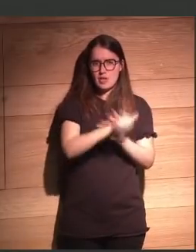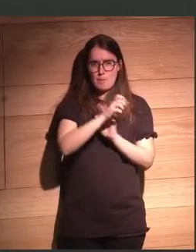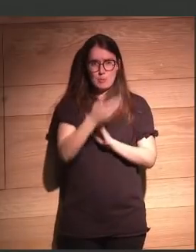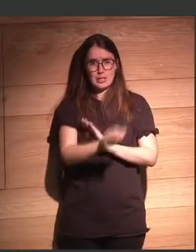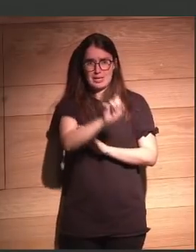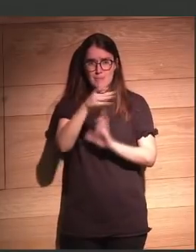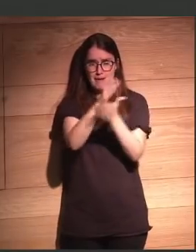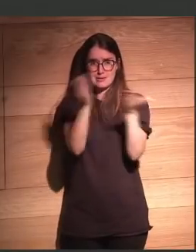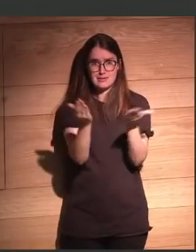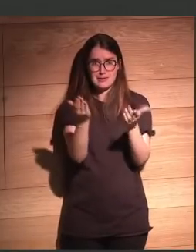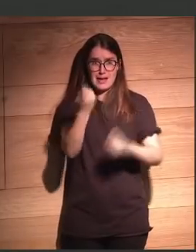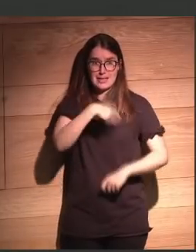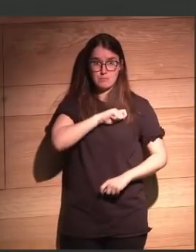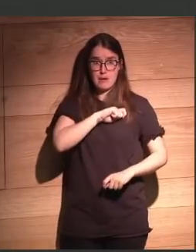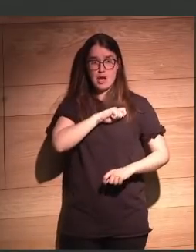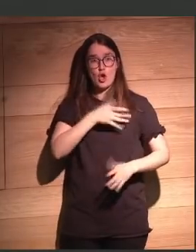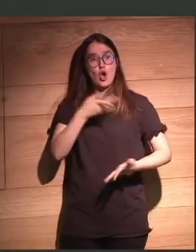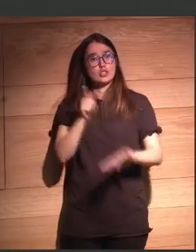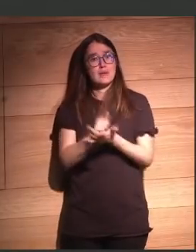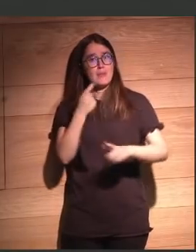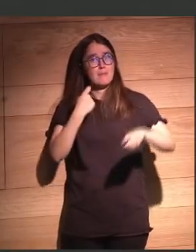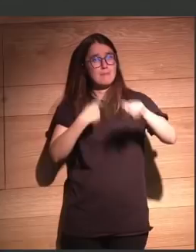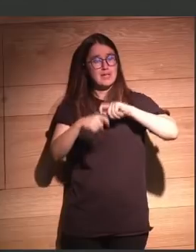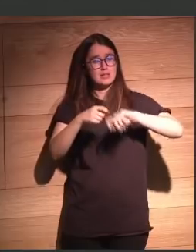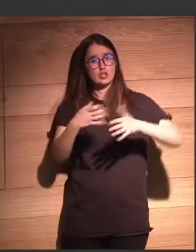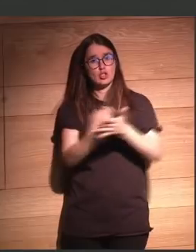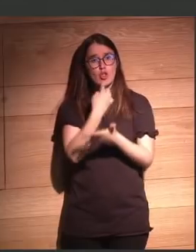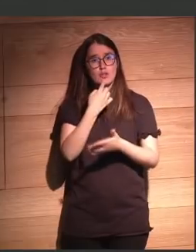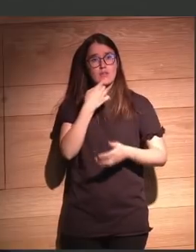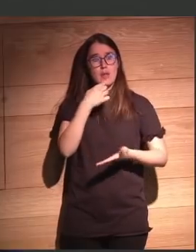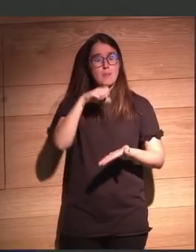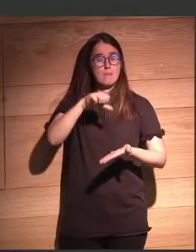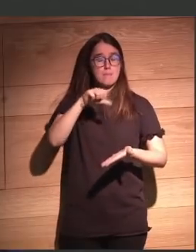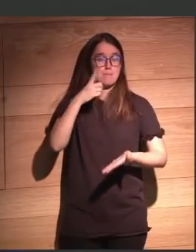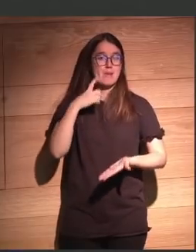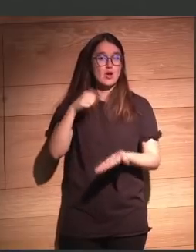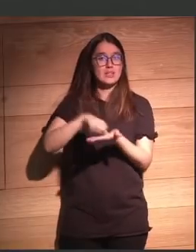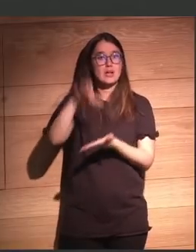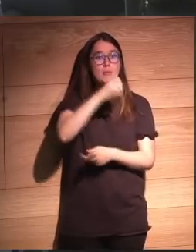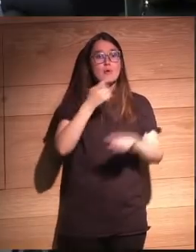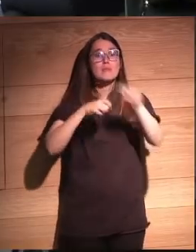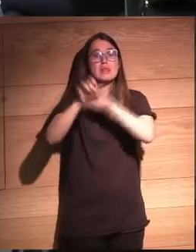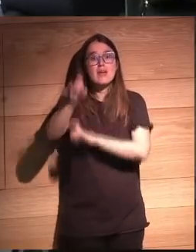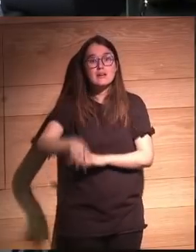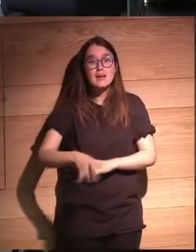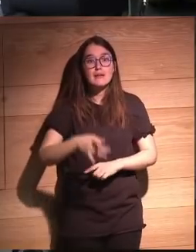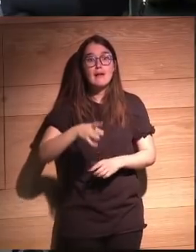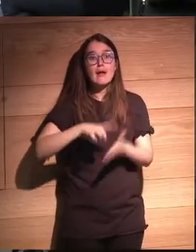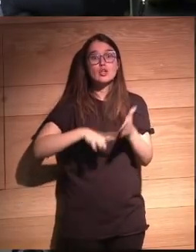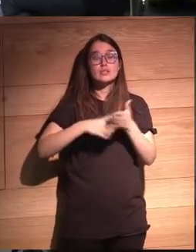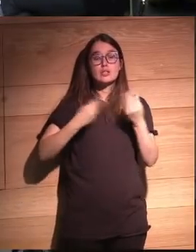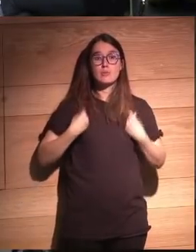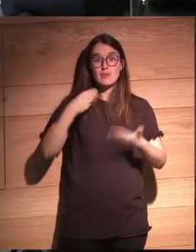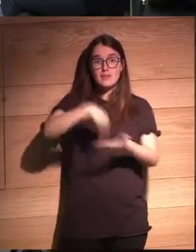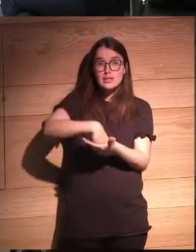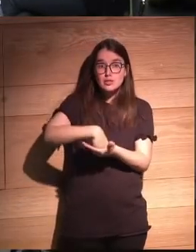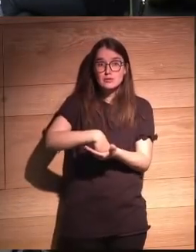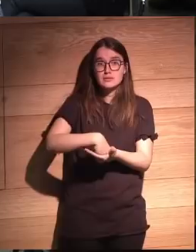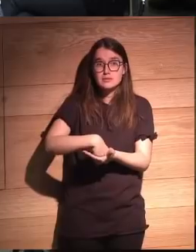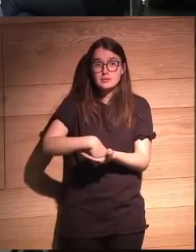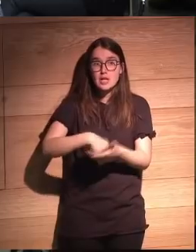país, vuelve de nuevo a vender todo eso que le dice el Banco Central Europeo. ¿A quién se lo vende? ¿A los inquilinos que están dentro de esas